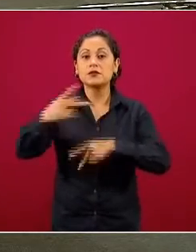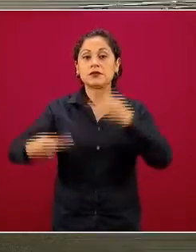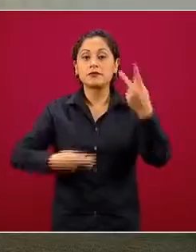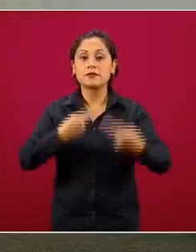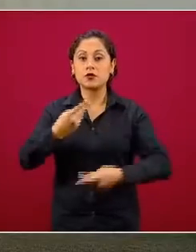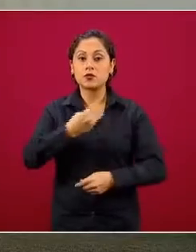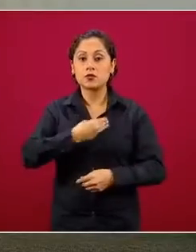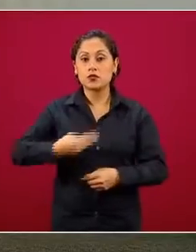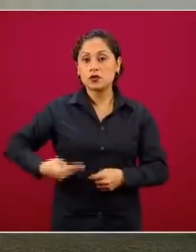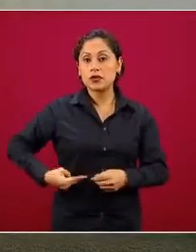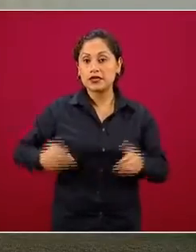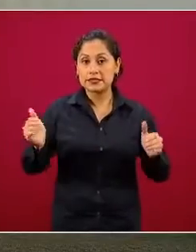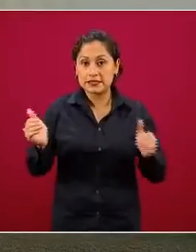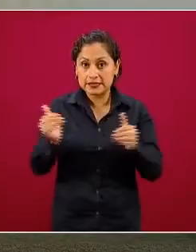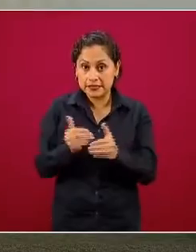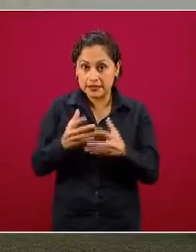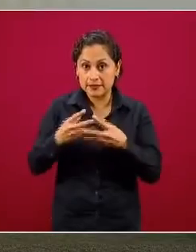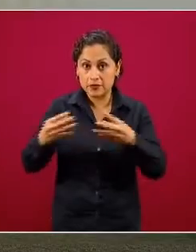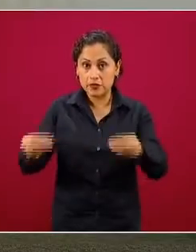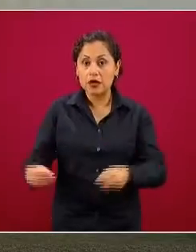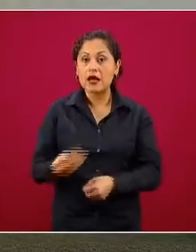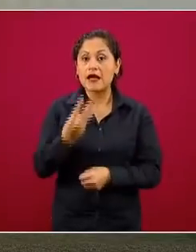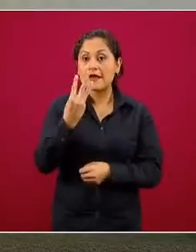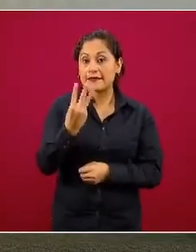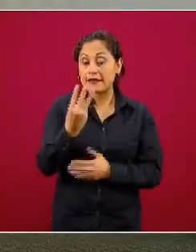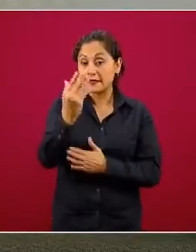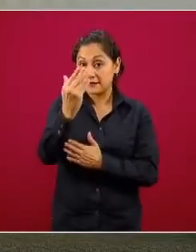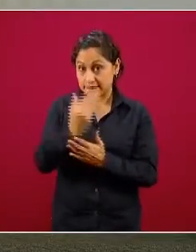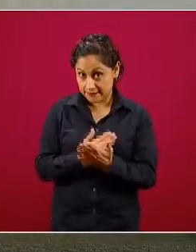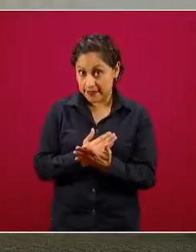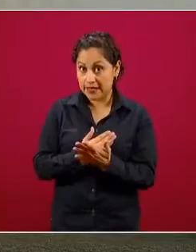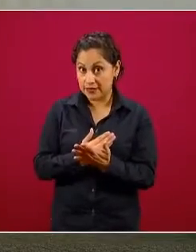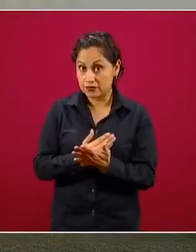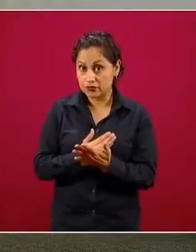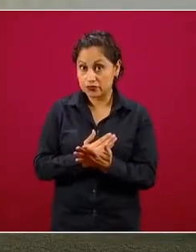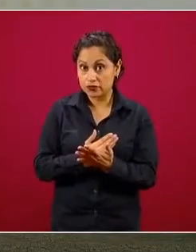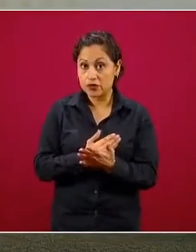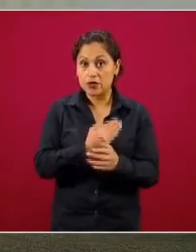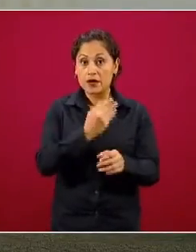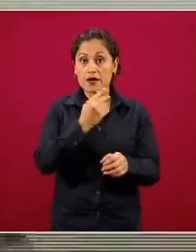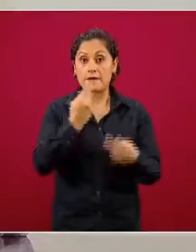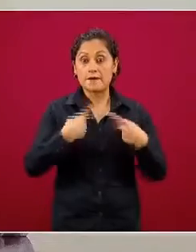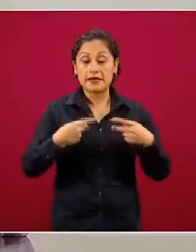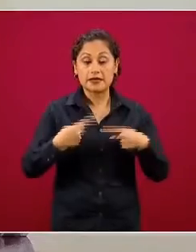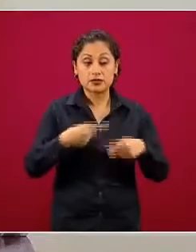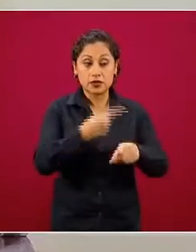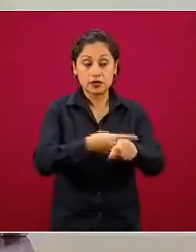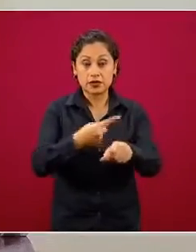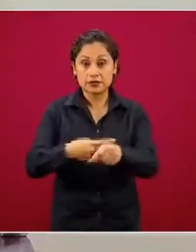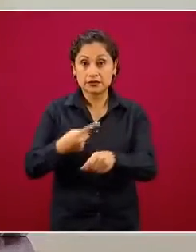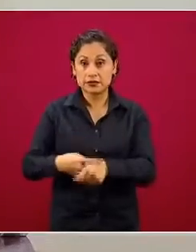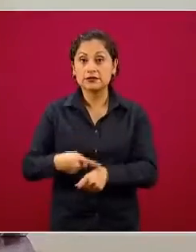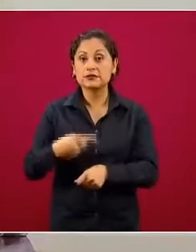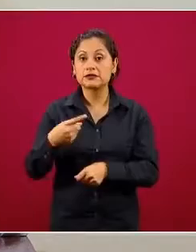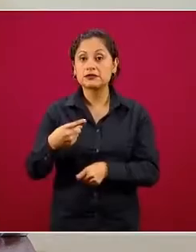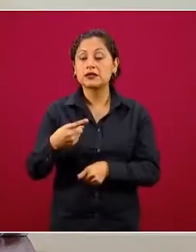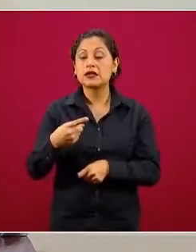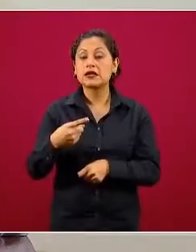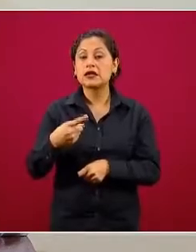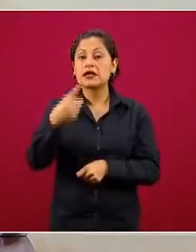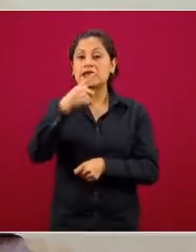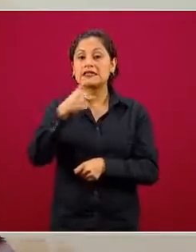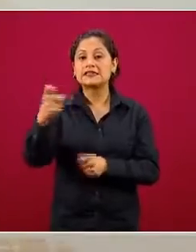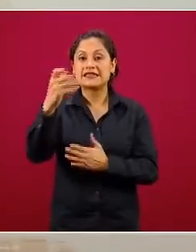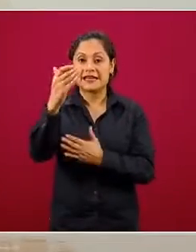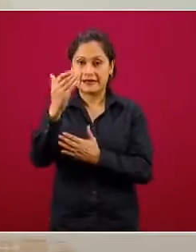casos. Municipios con menos de 3 casos confirmados o detectados son más de 100. Entonces no podría dar